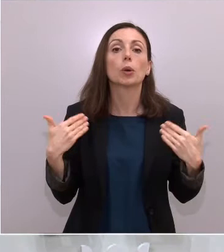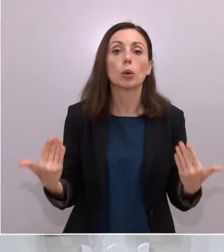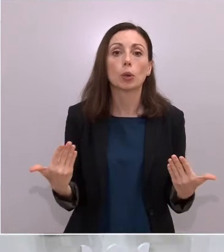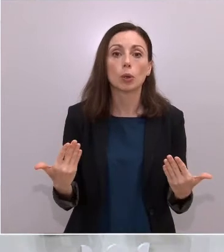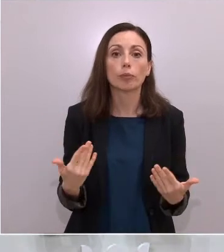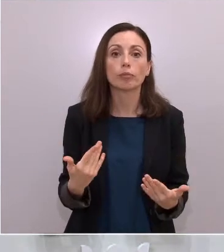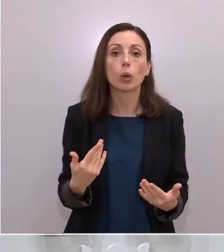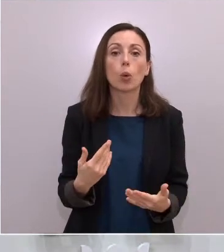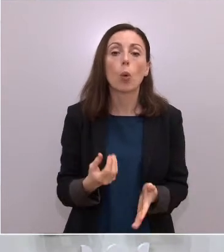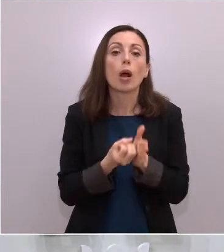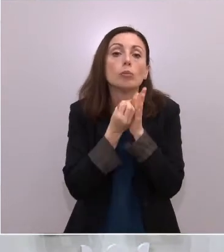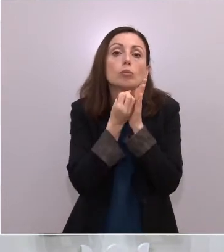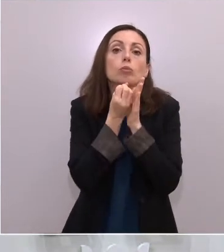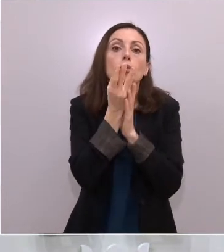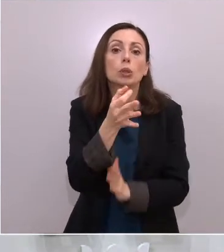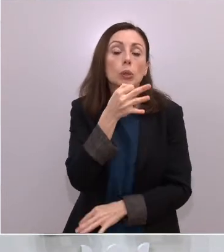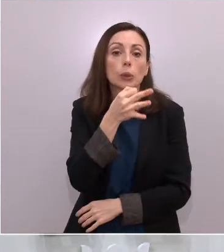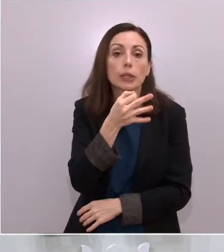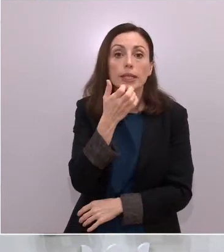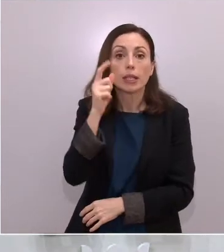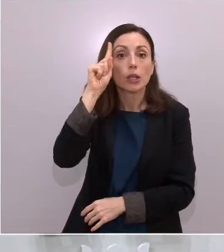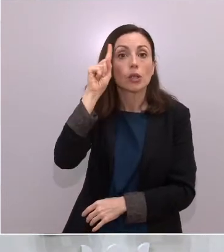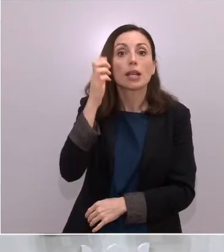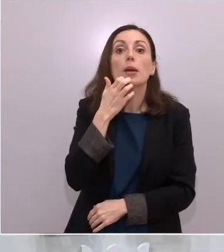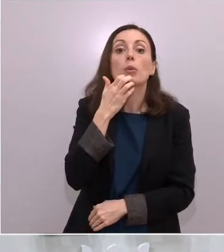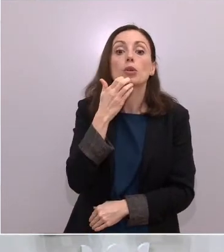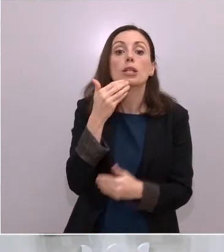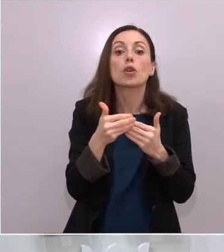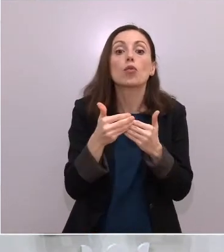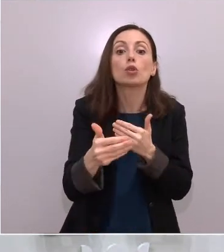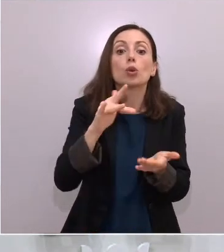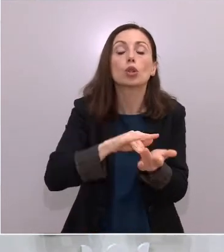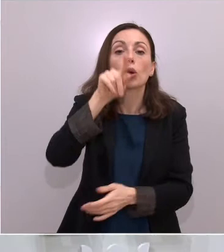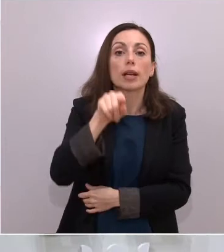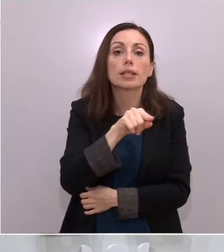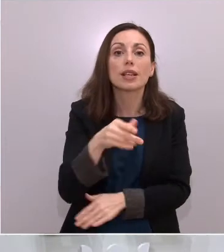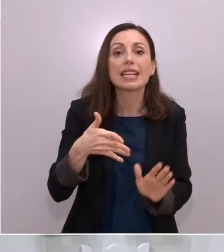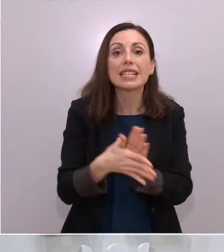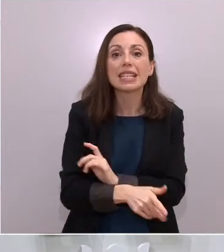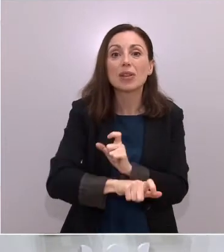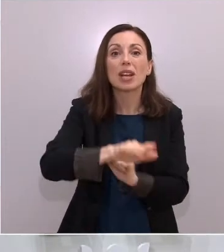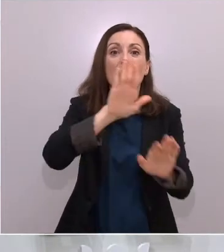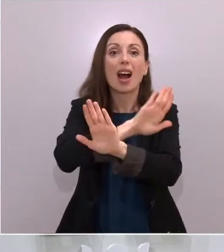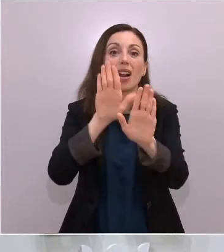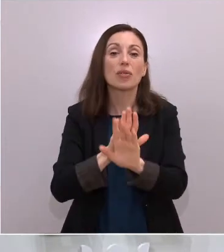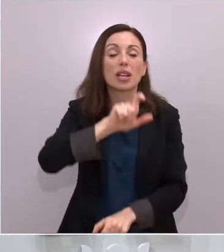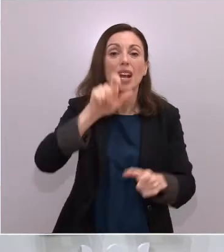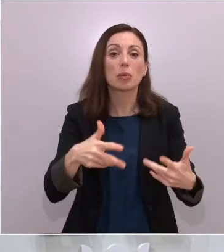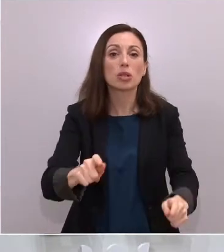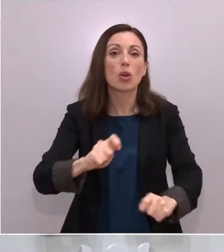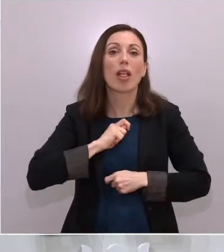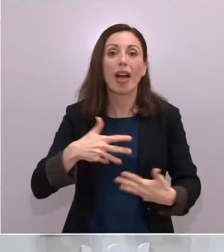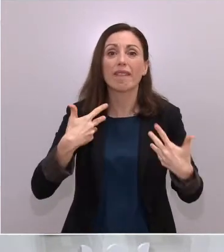hacer anuncios sin saber si se van a poder materializar, insisto, va a llevar a la frustración y va a llevar